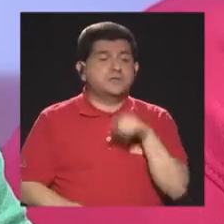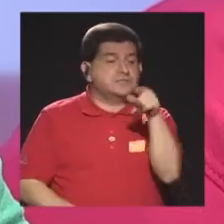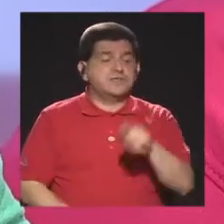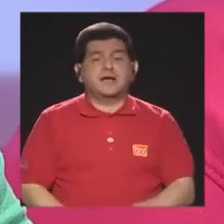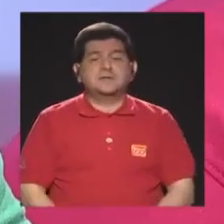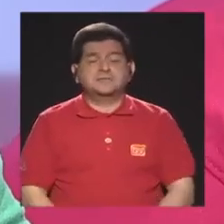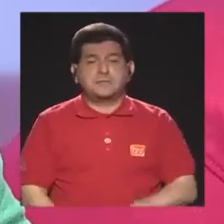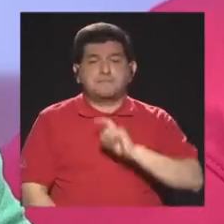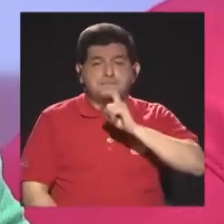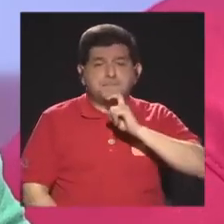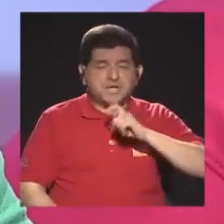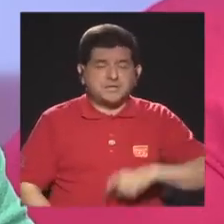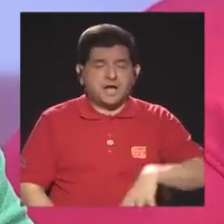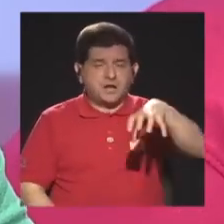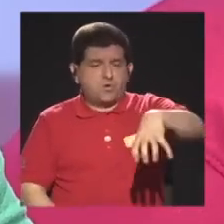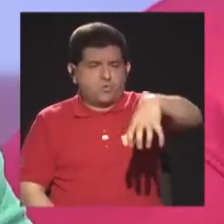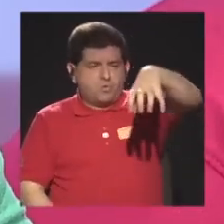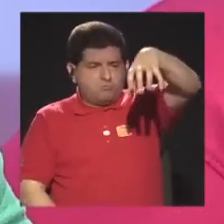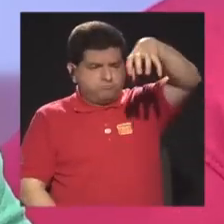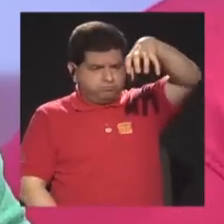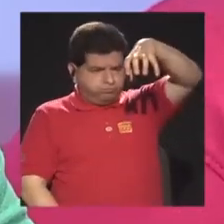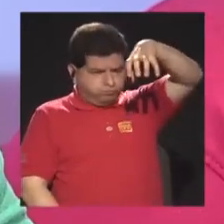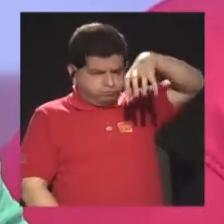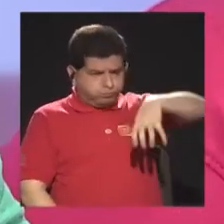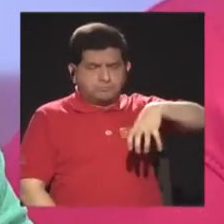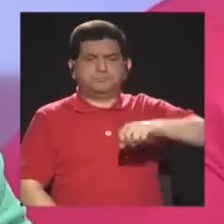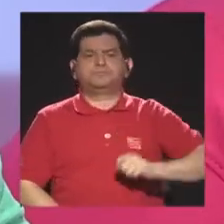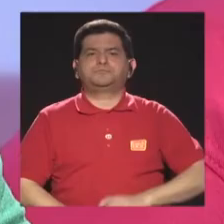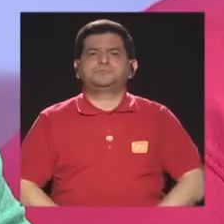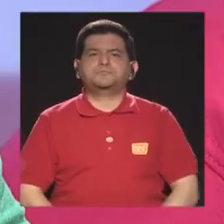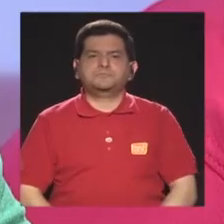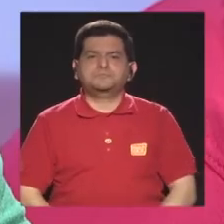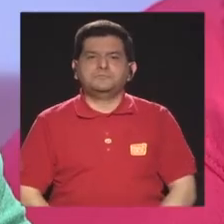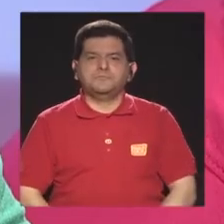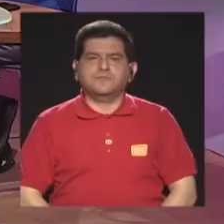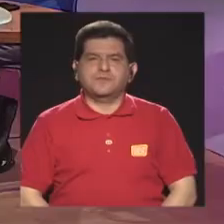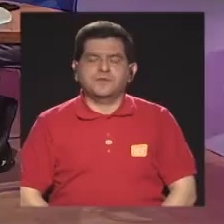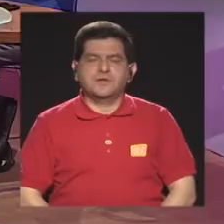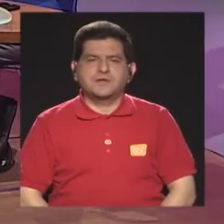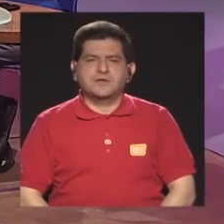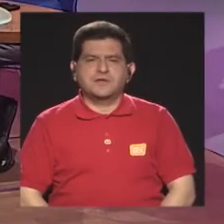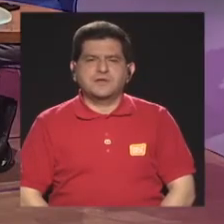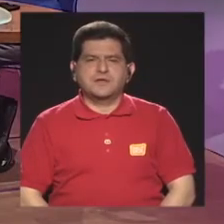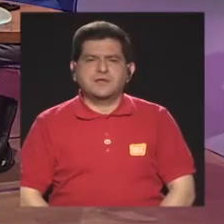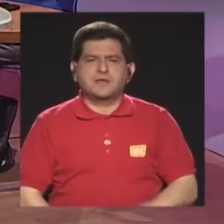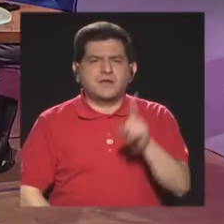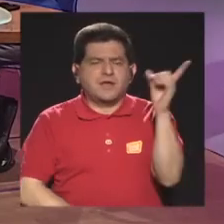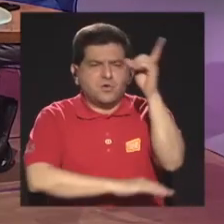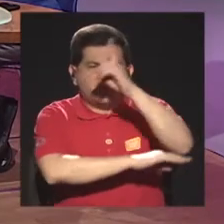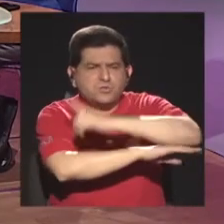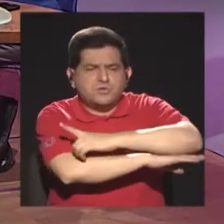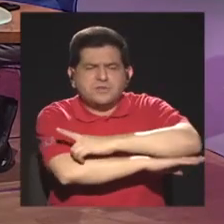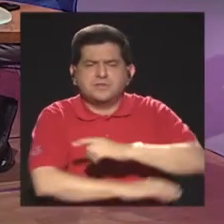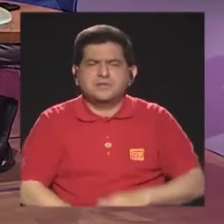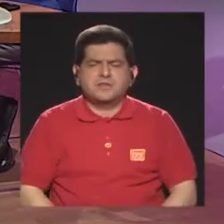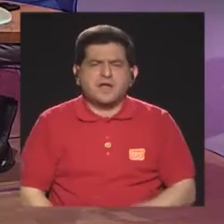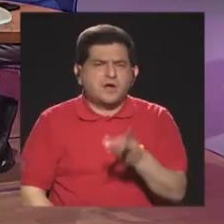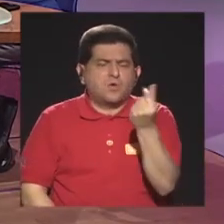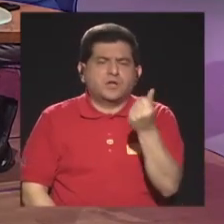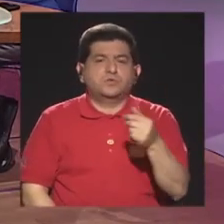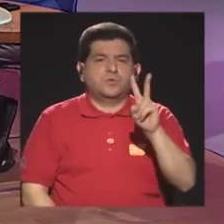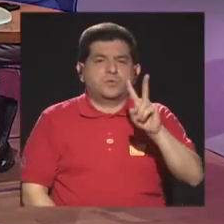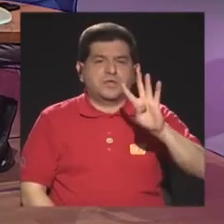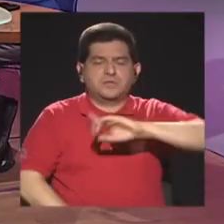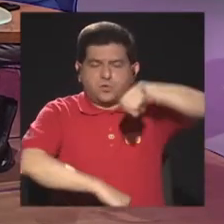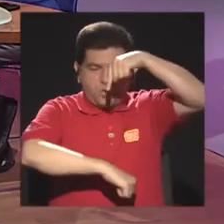y montarlo en lo que son... con cabezales. ¿Cuántas veces al día? Son 24